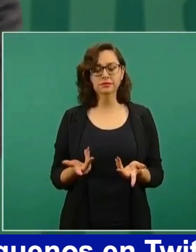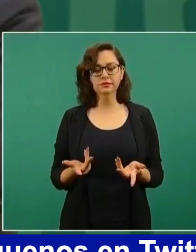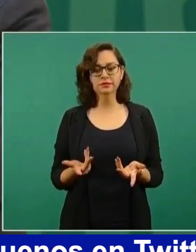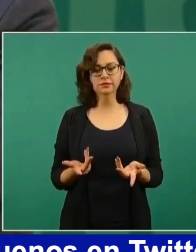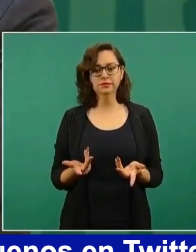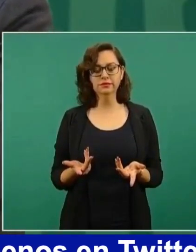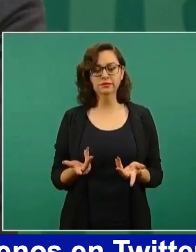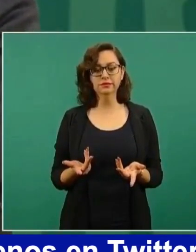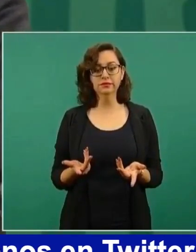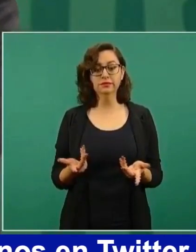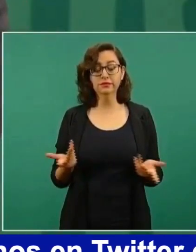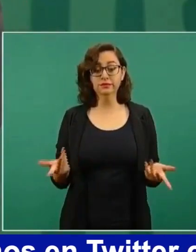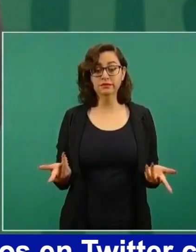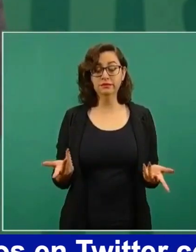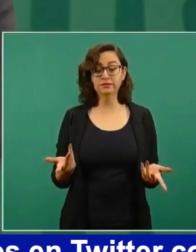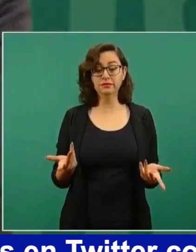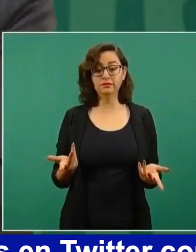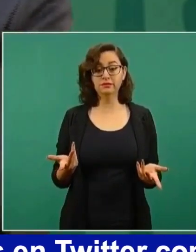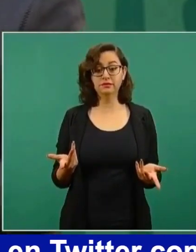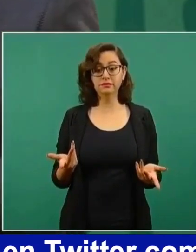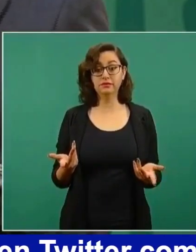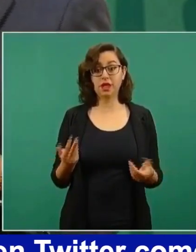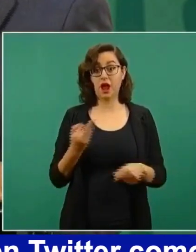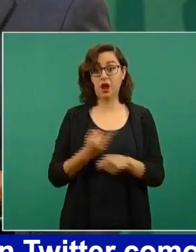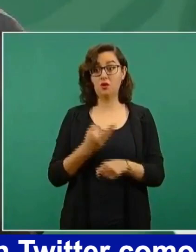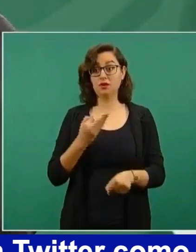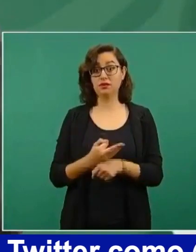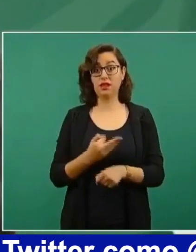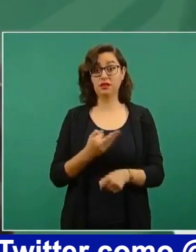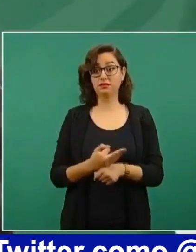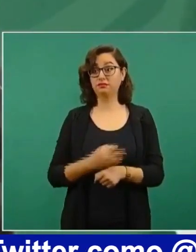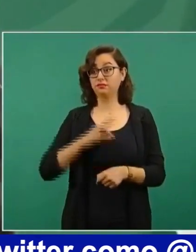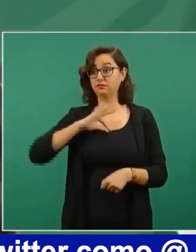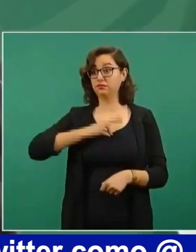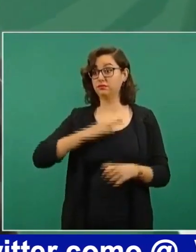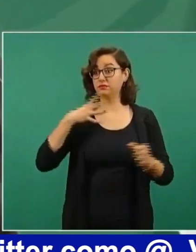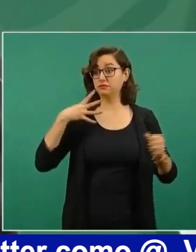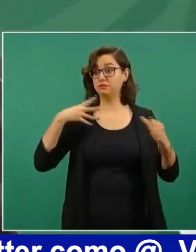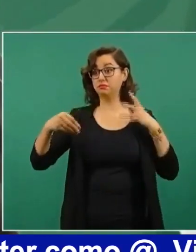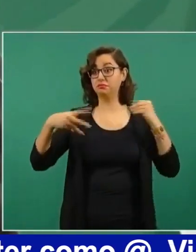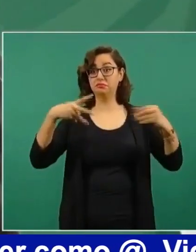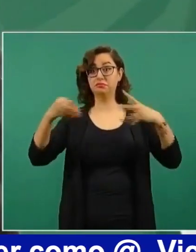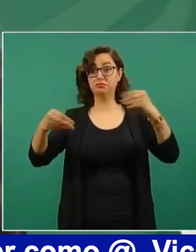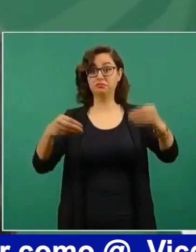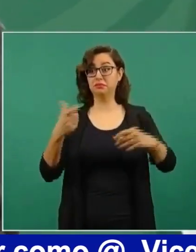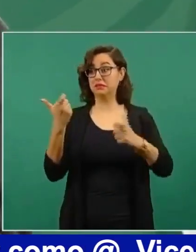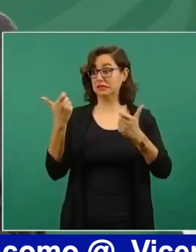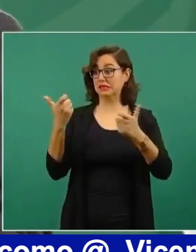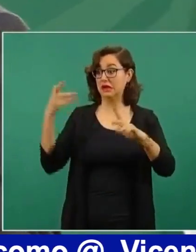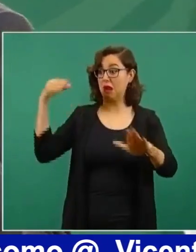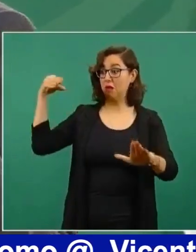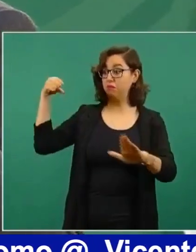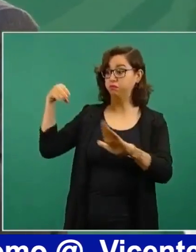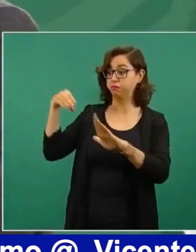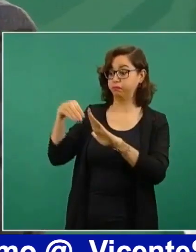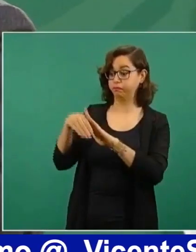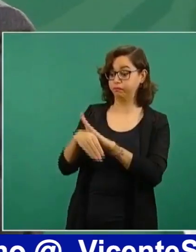a temperar la crisis. Si